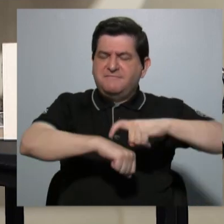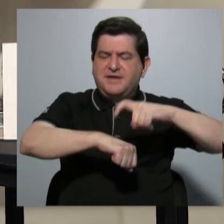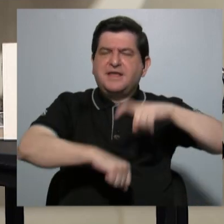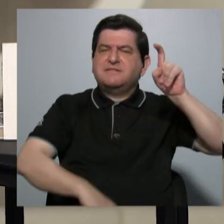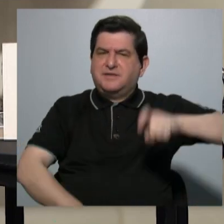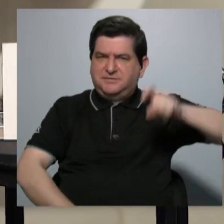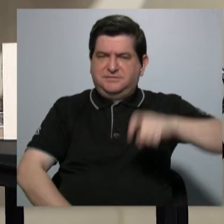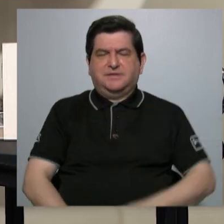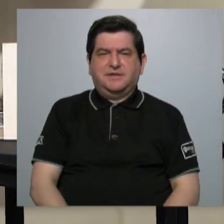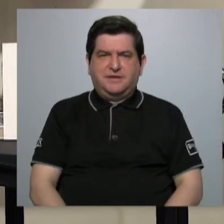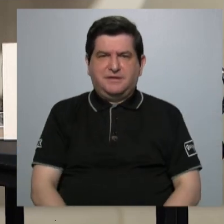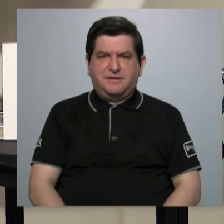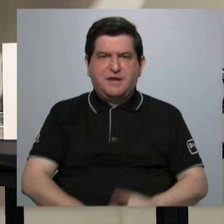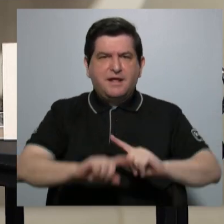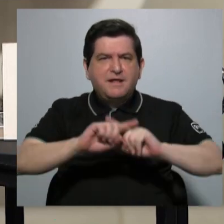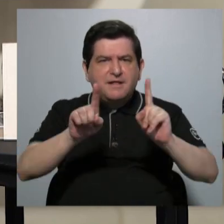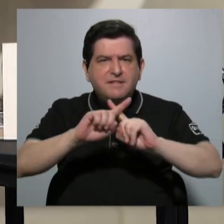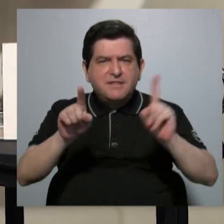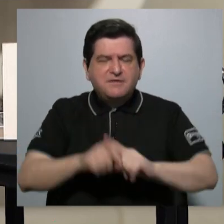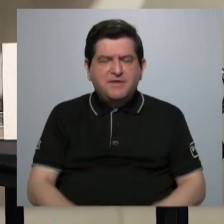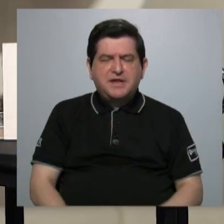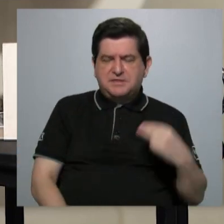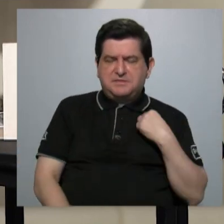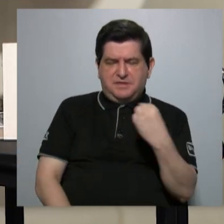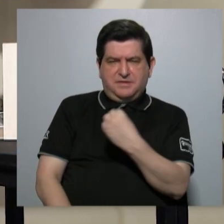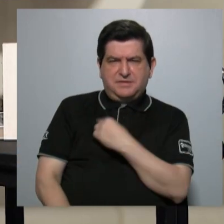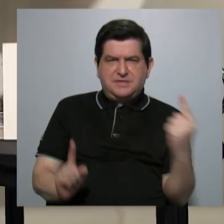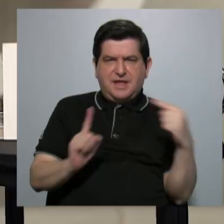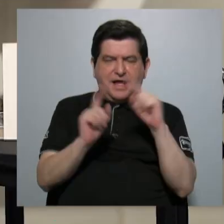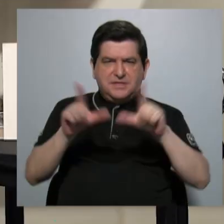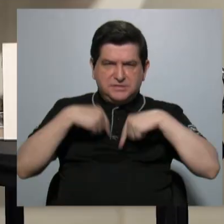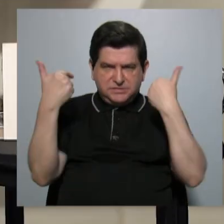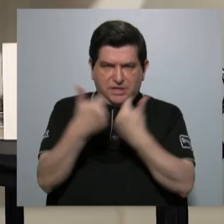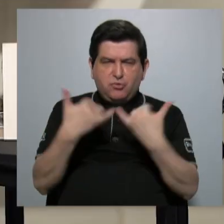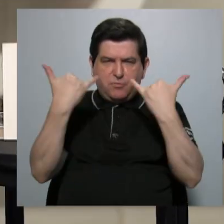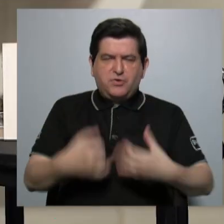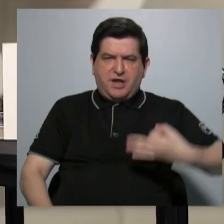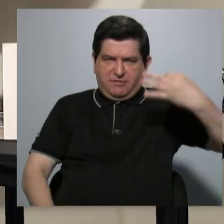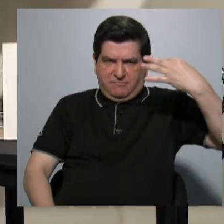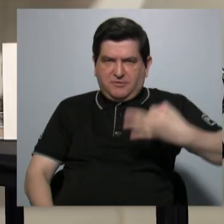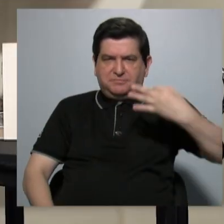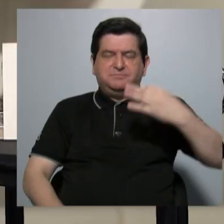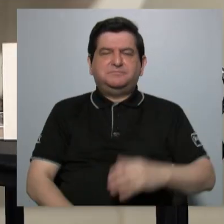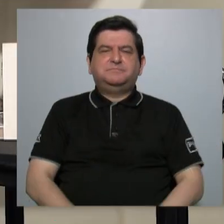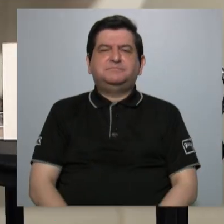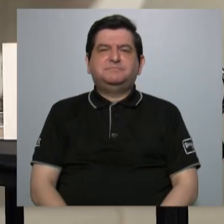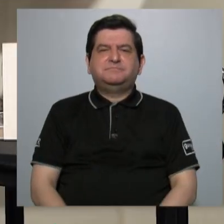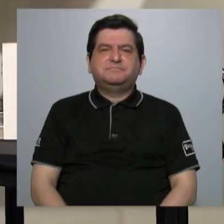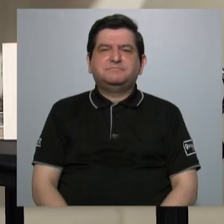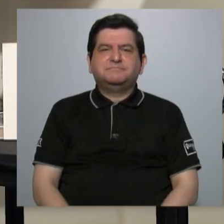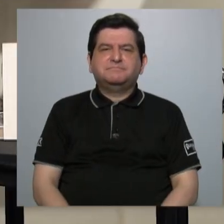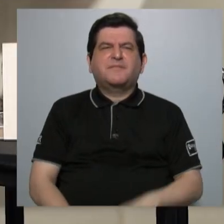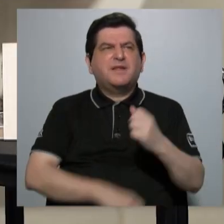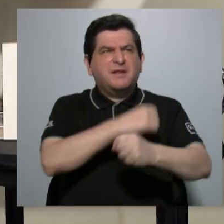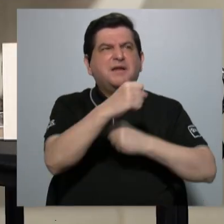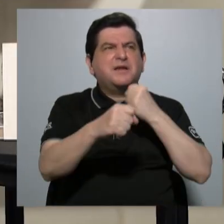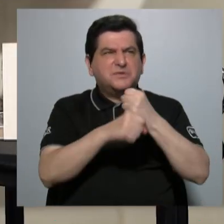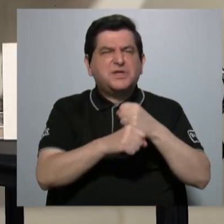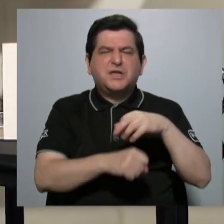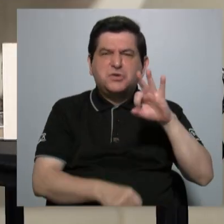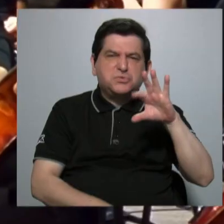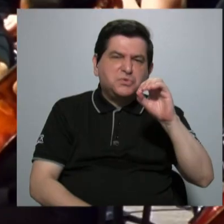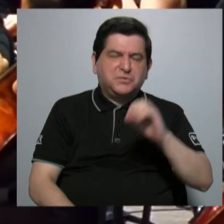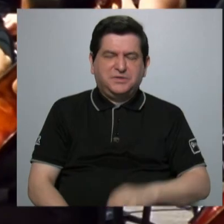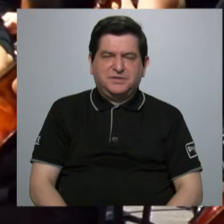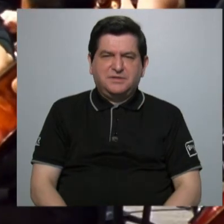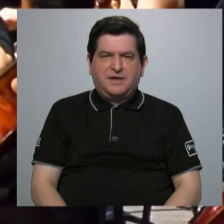etapas. Entonces hubo varios integrantes hasta que el grupo se asienta, digámoslo así, en los años 90. Entonces